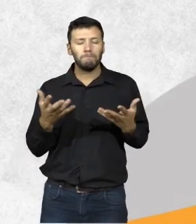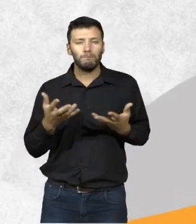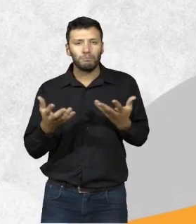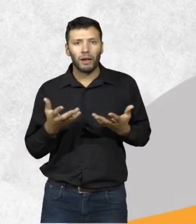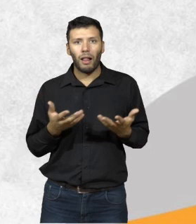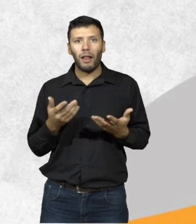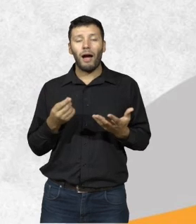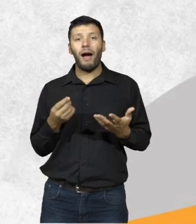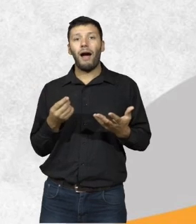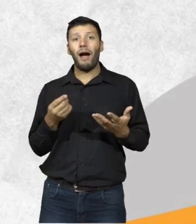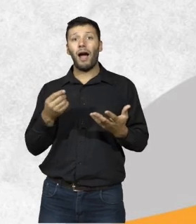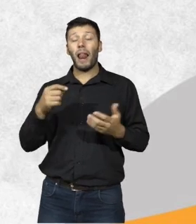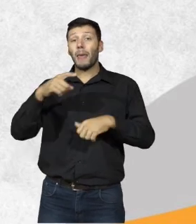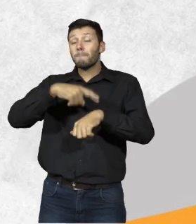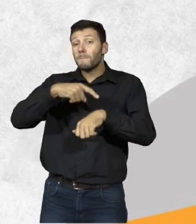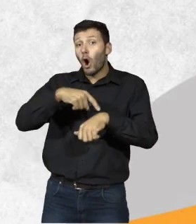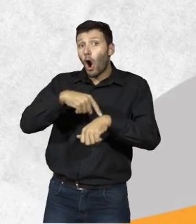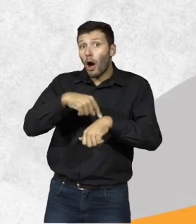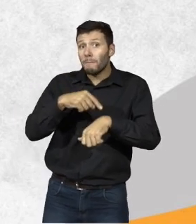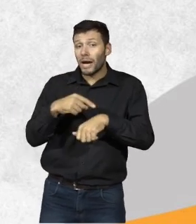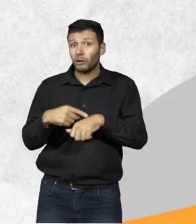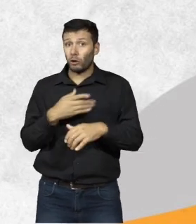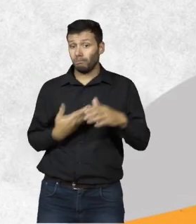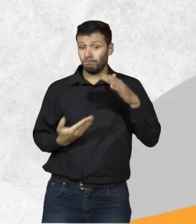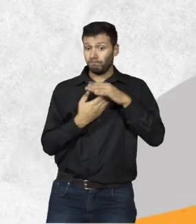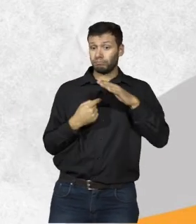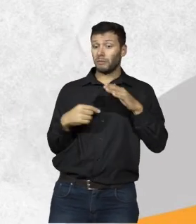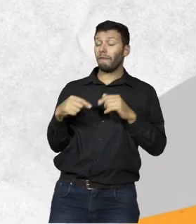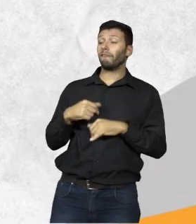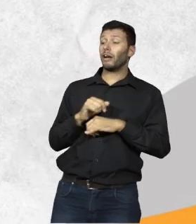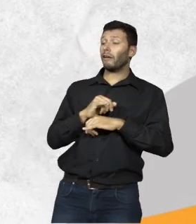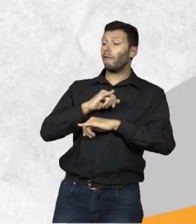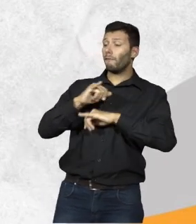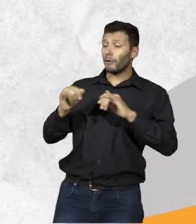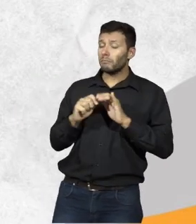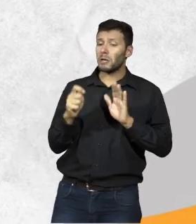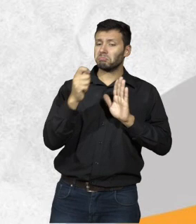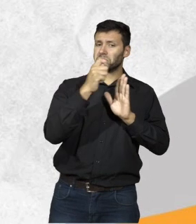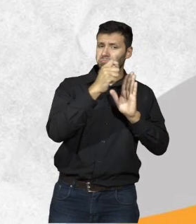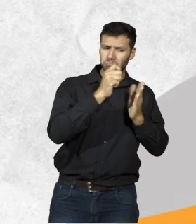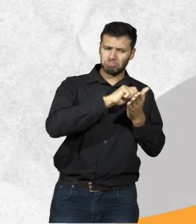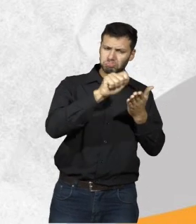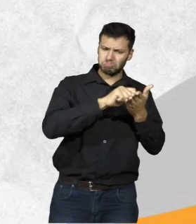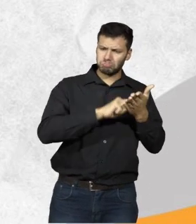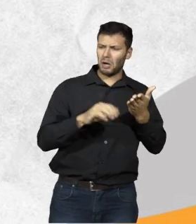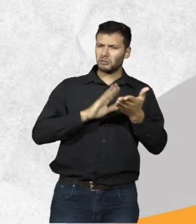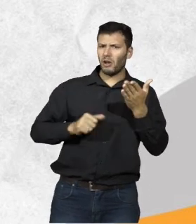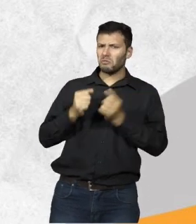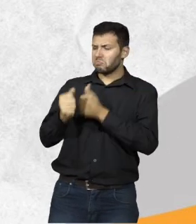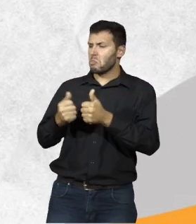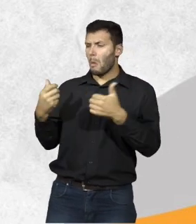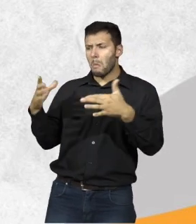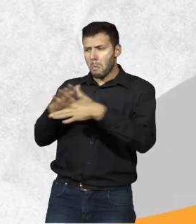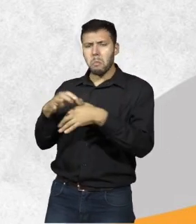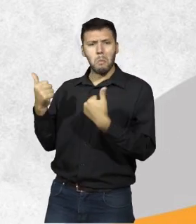autoridad de aplicación de ese momento pone un informe, dice, se observó el correcto funcionamiento del yacimiento, se